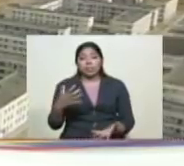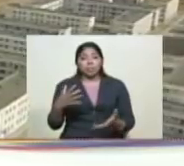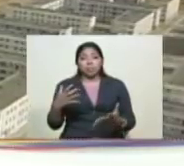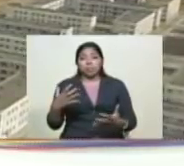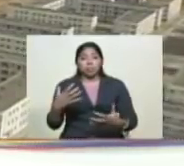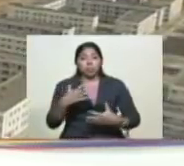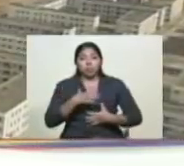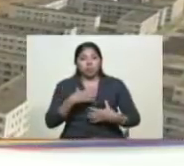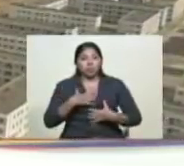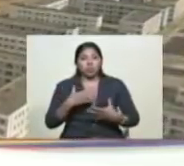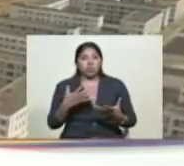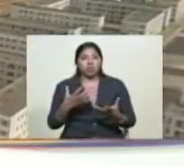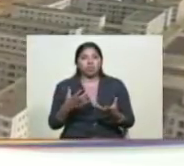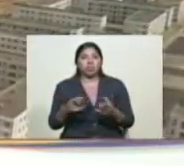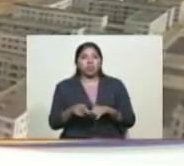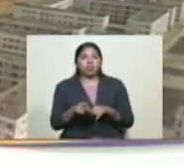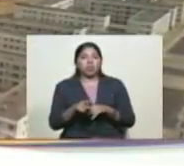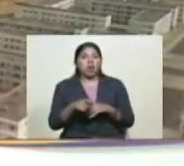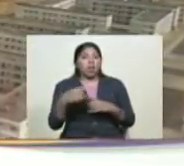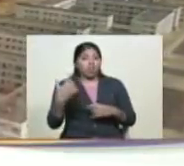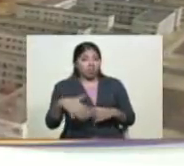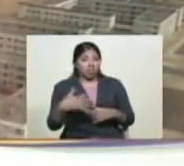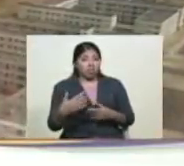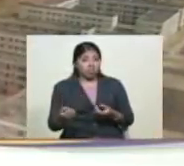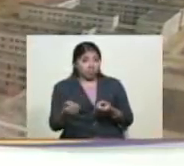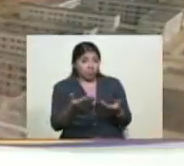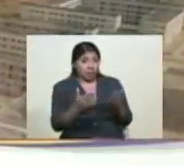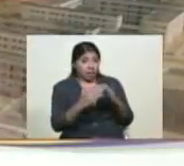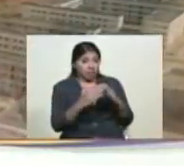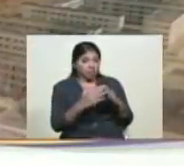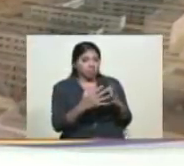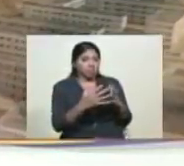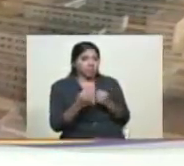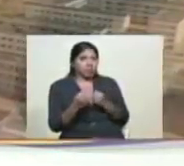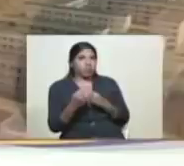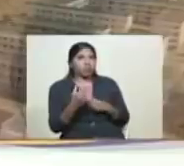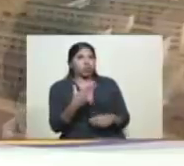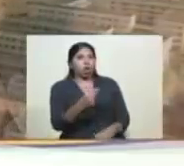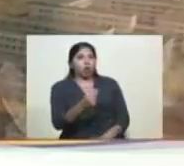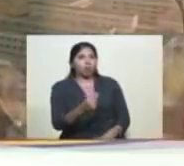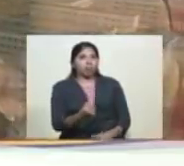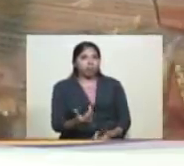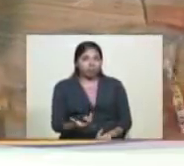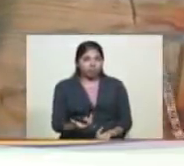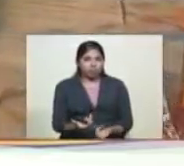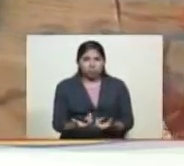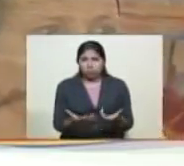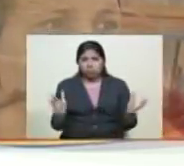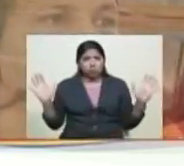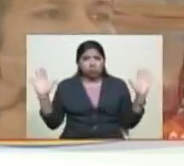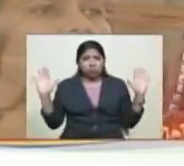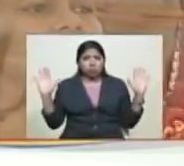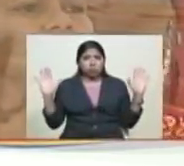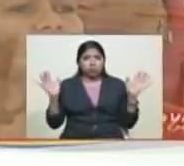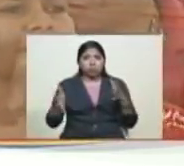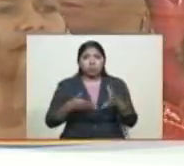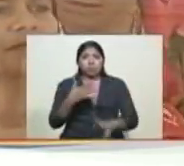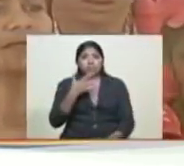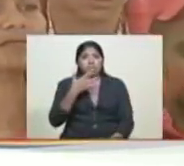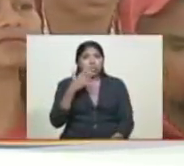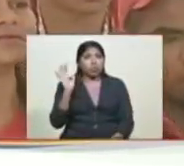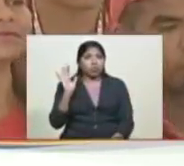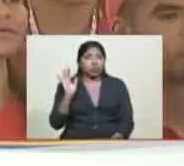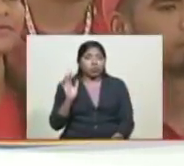El capitalismo impide el derecho a la vivienda propia. Así de sencillo. Solo